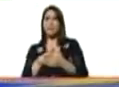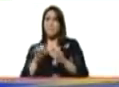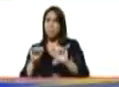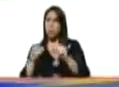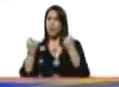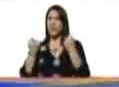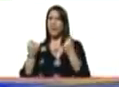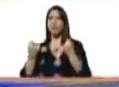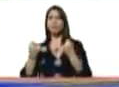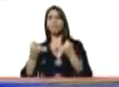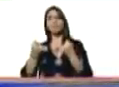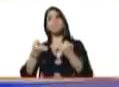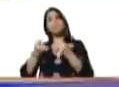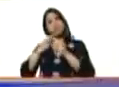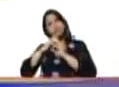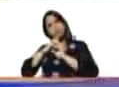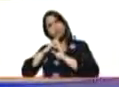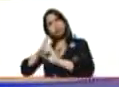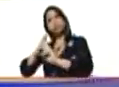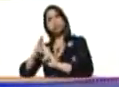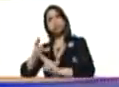nuestra respuesta